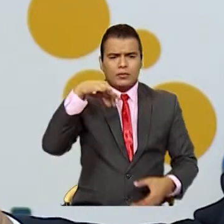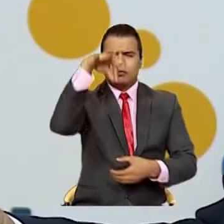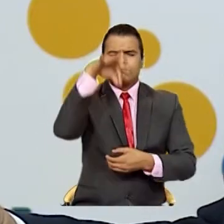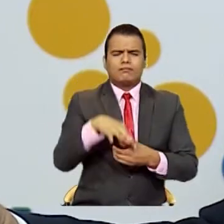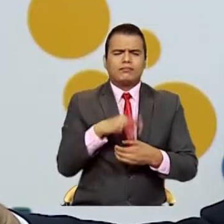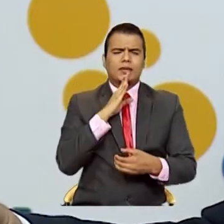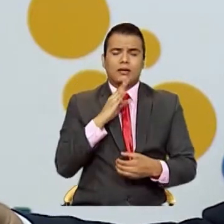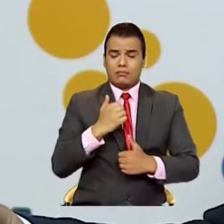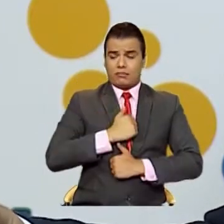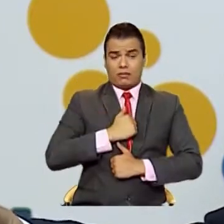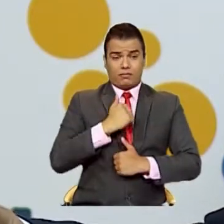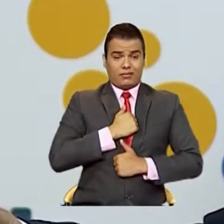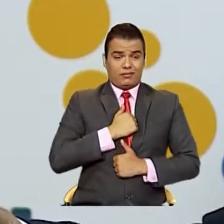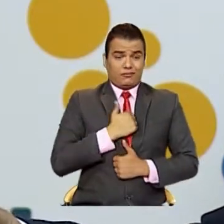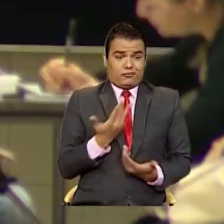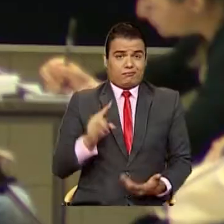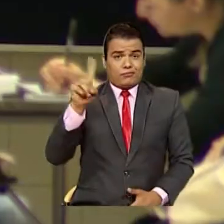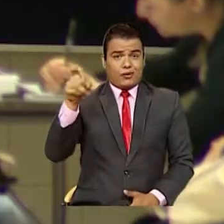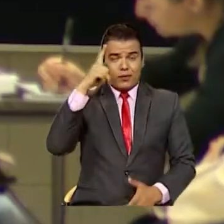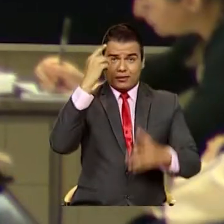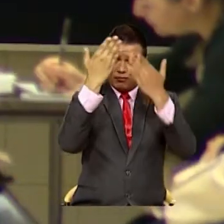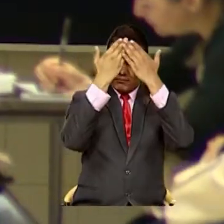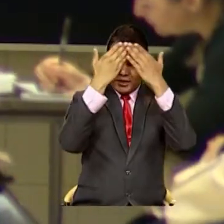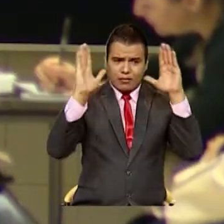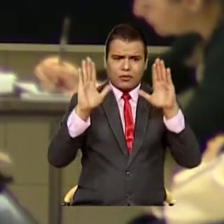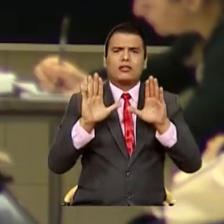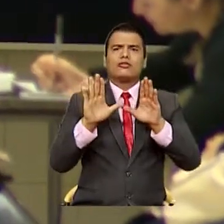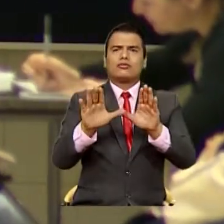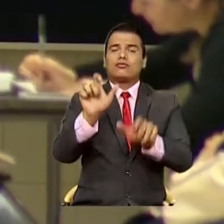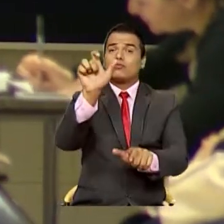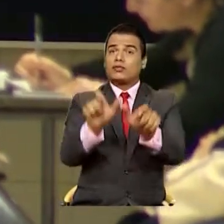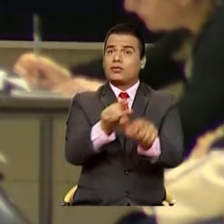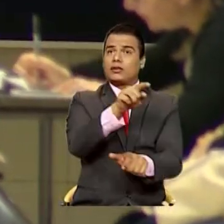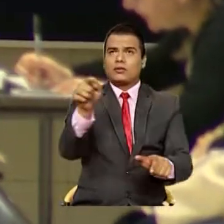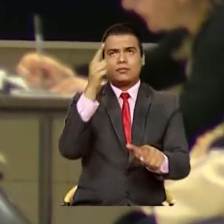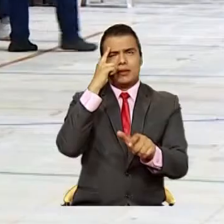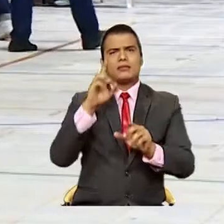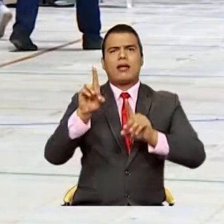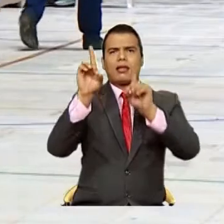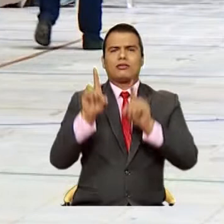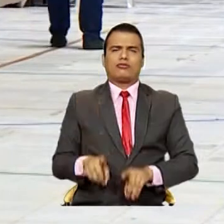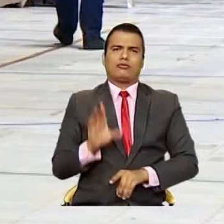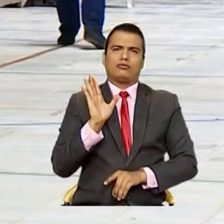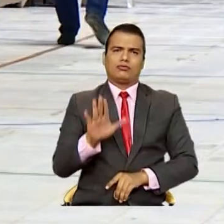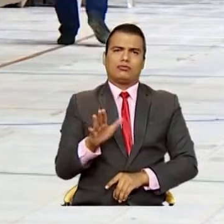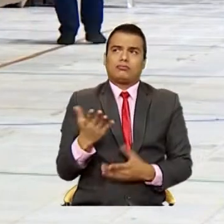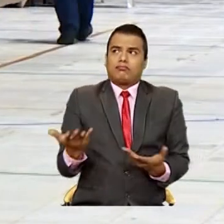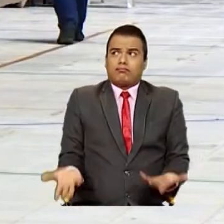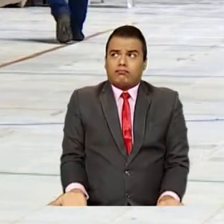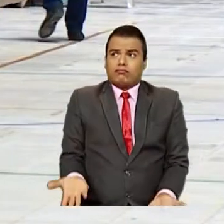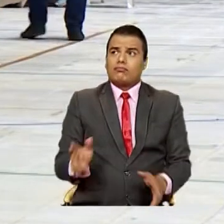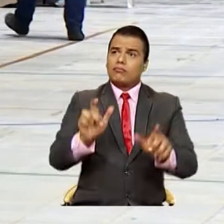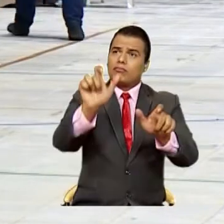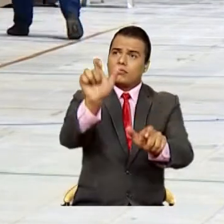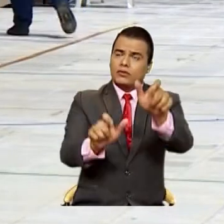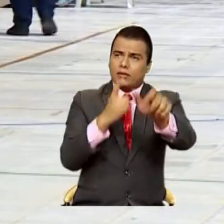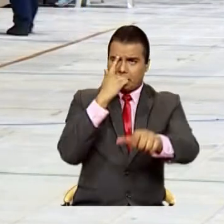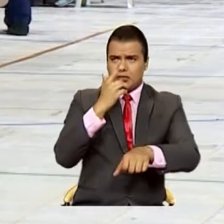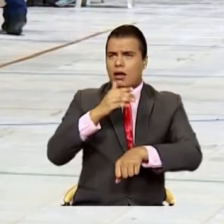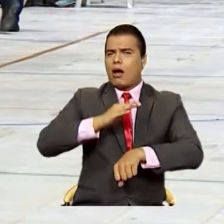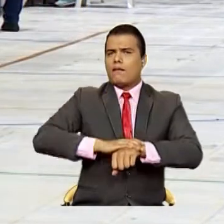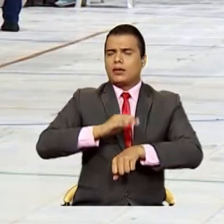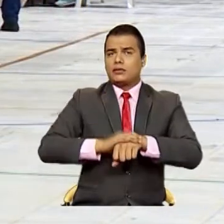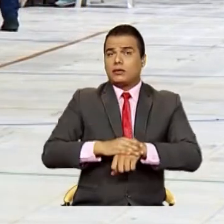nosotros y la base de un gobierno democrático es la soberanía popular. Pero la gente no advierte eso muchas veces cuando van y le dicen tomen tanto por el